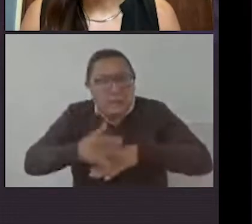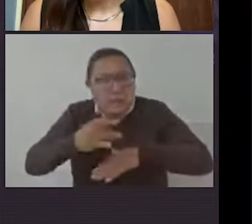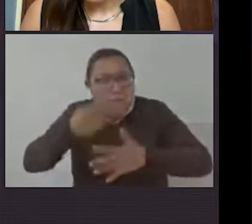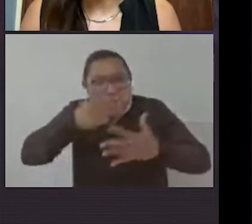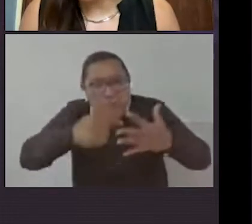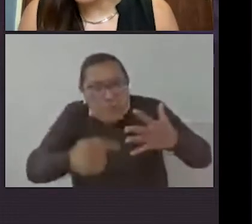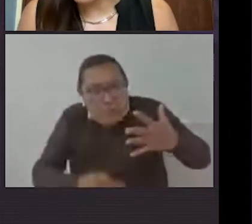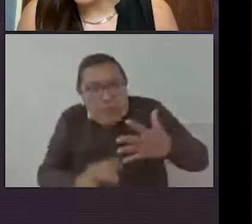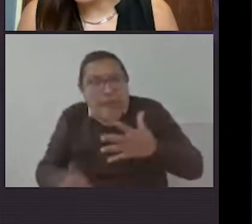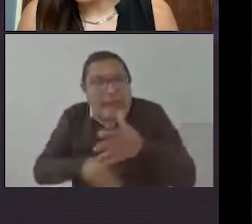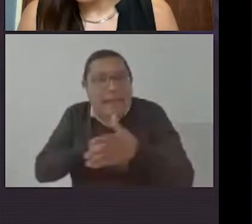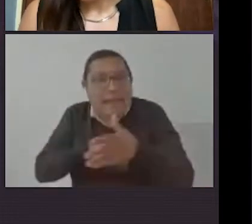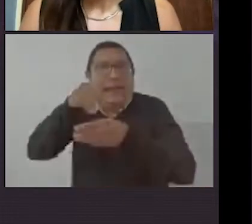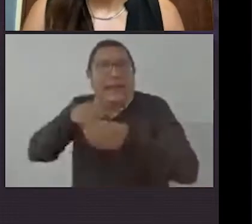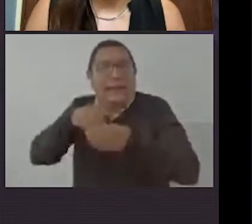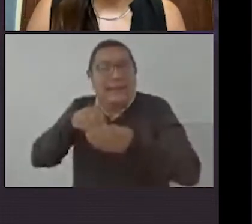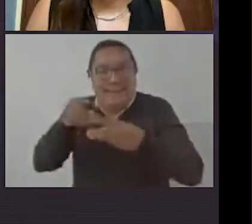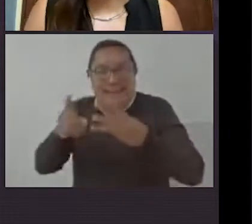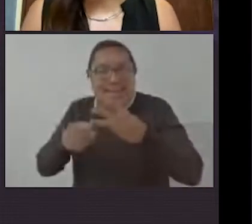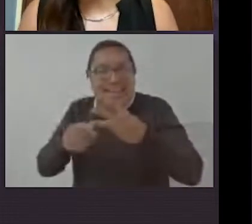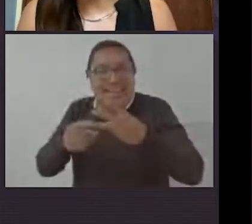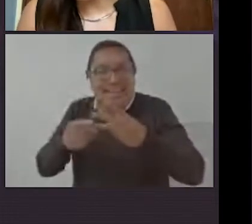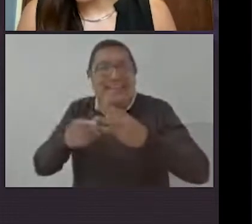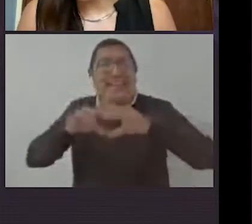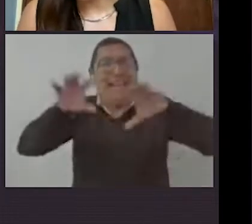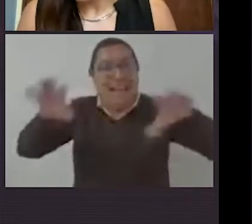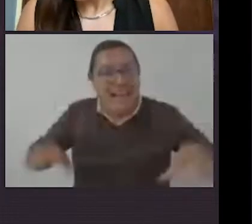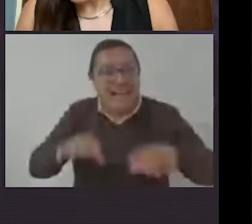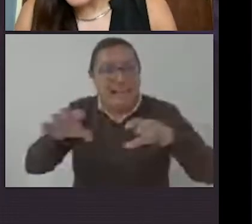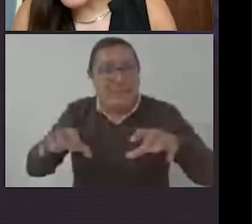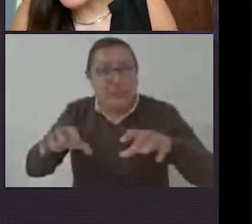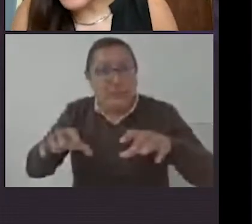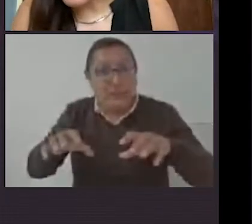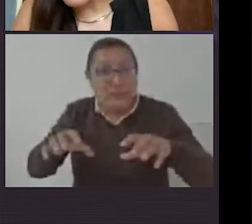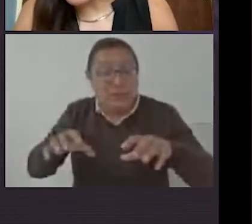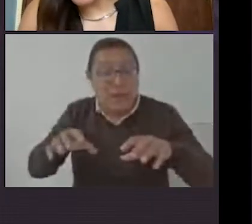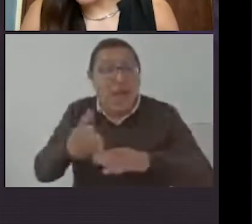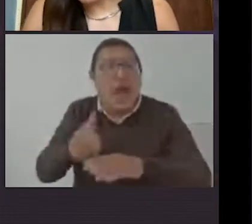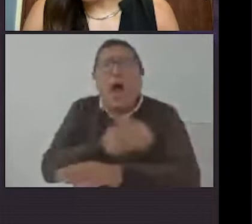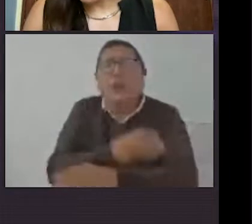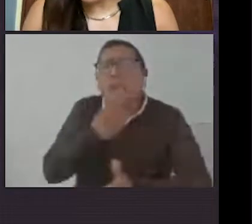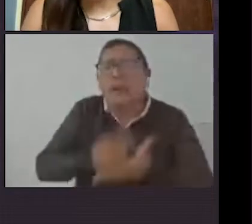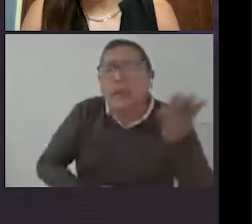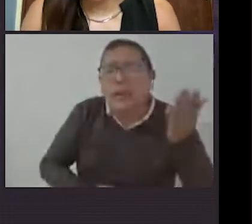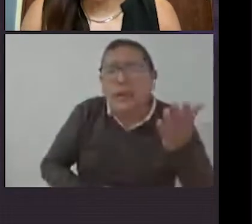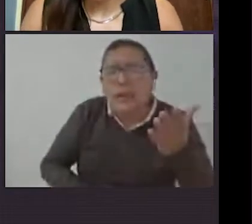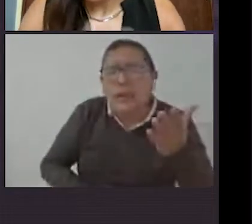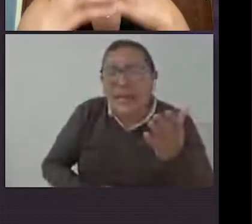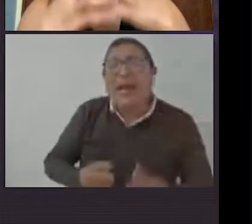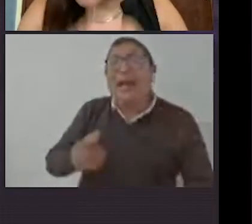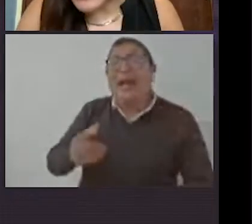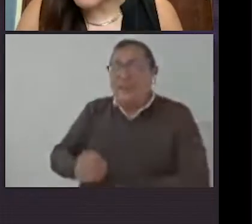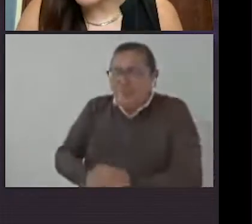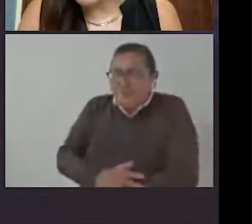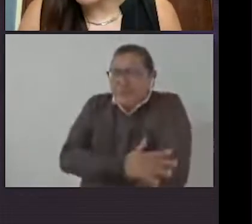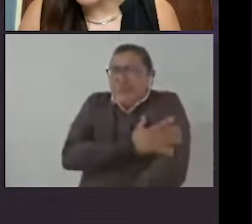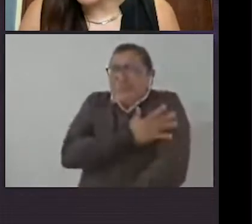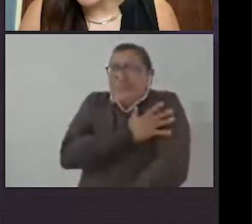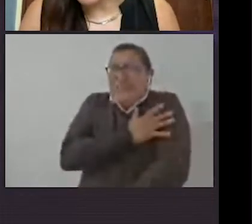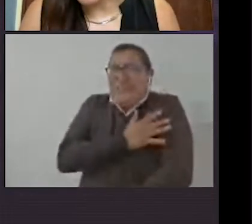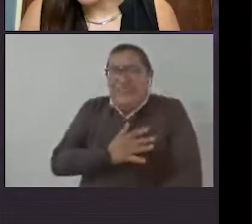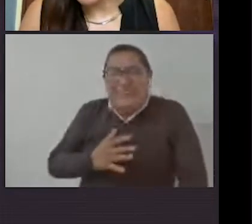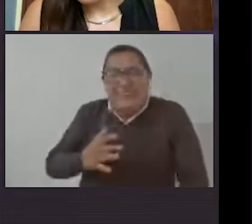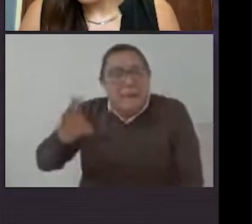transforma en acciones, primero vino de un pensamiento. Tal vez la convicción y la pasión la generamos desde